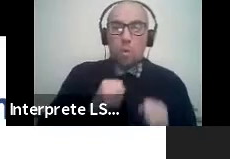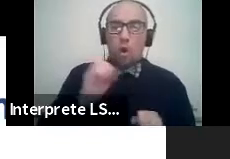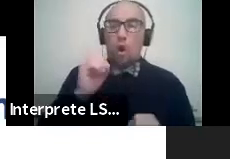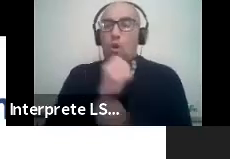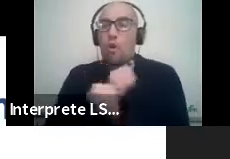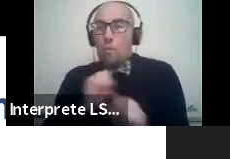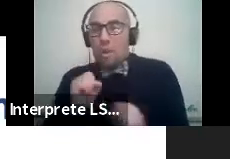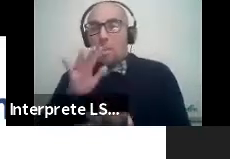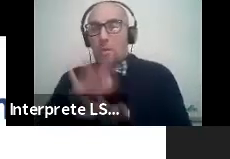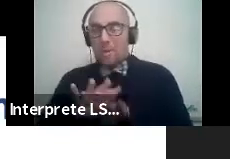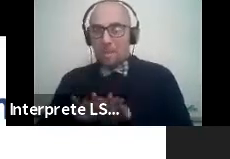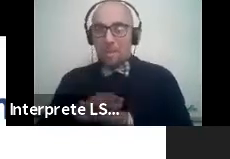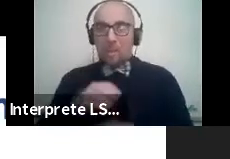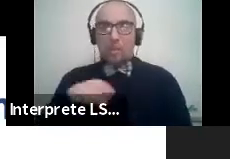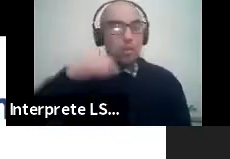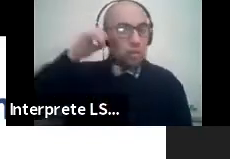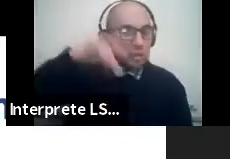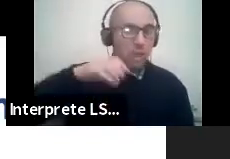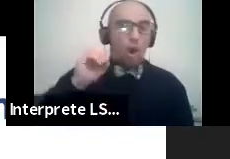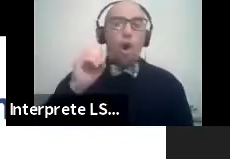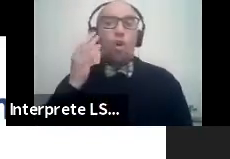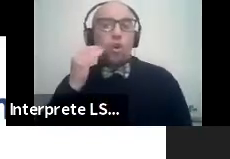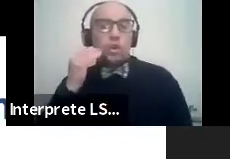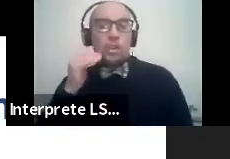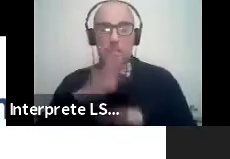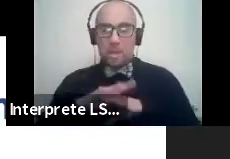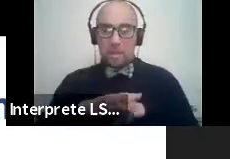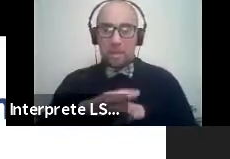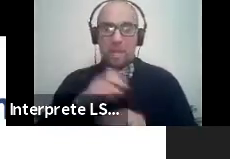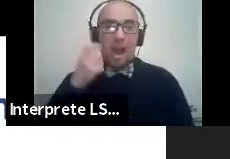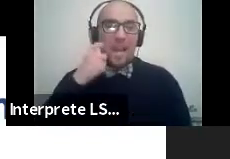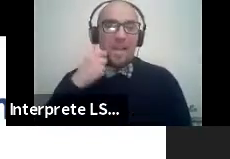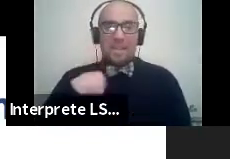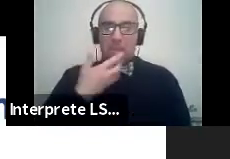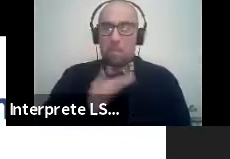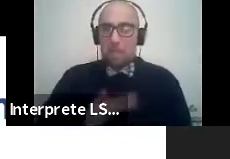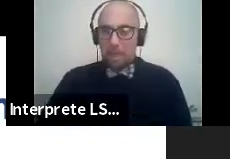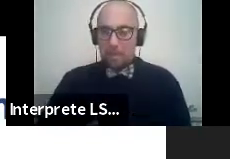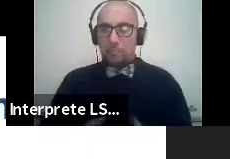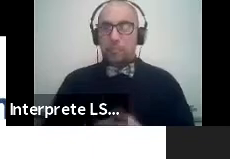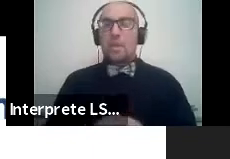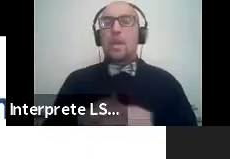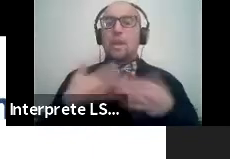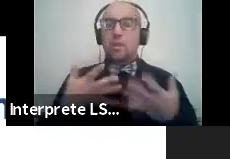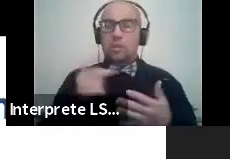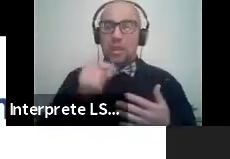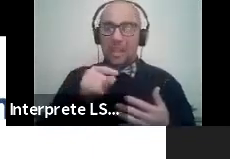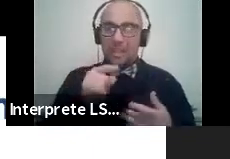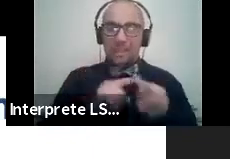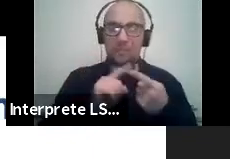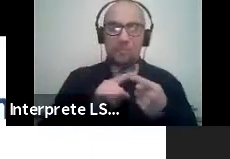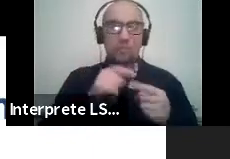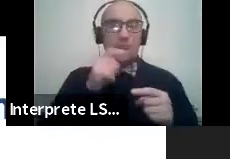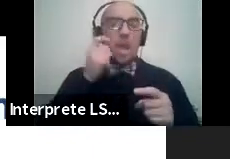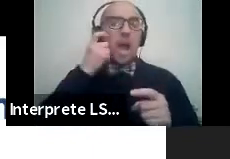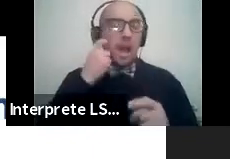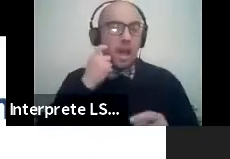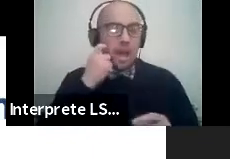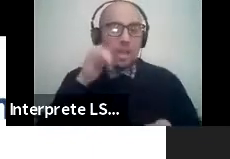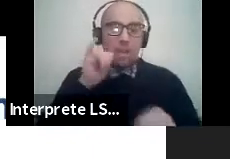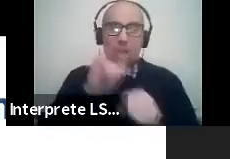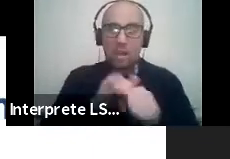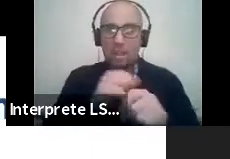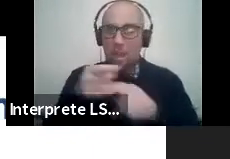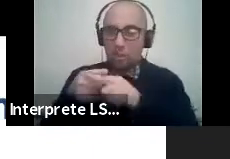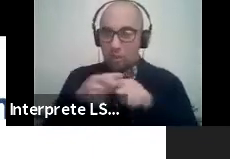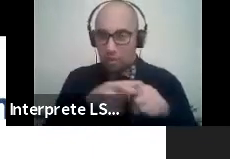soy buena para la matemática, ¿ya? Y entonces sucede que estos estereotipos de alguna manera van a teñir los autoconceptos matemáticos de los